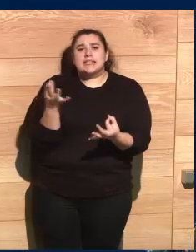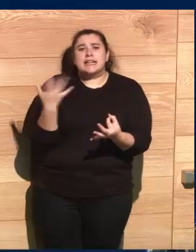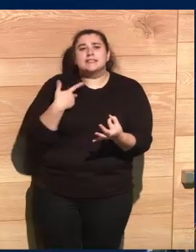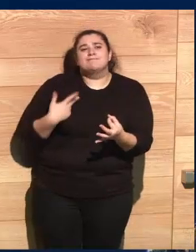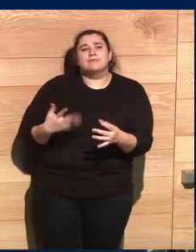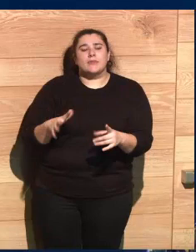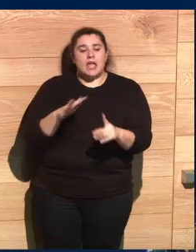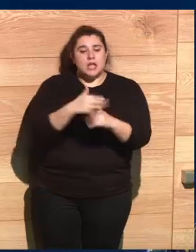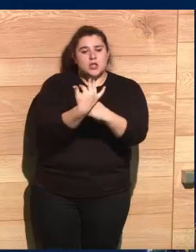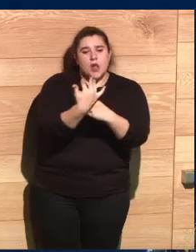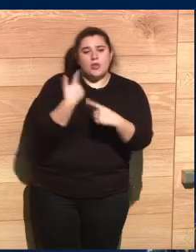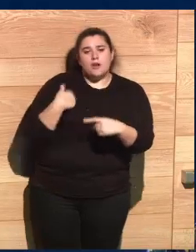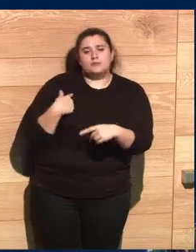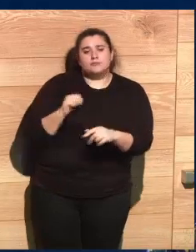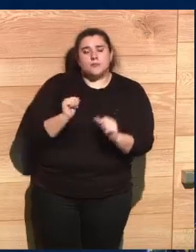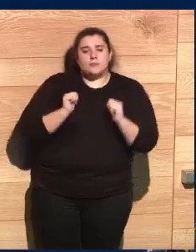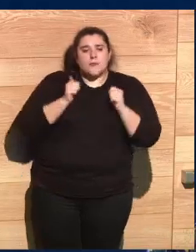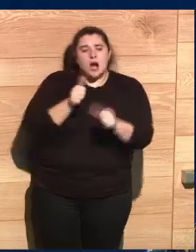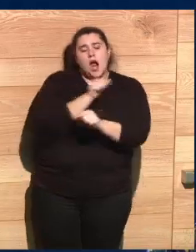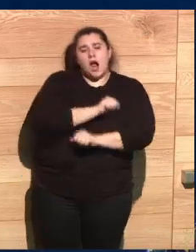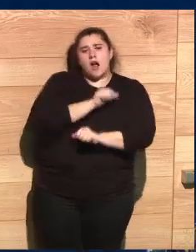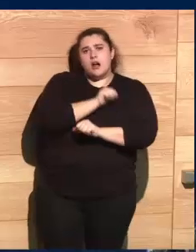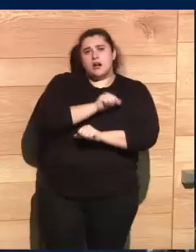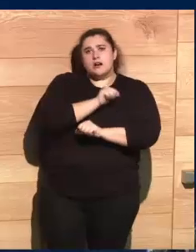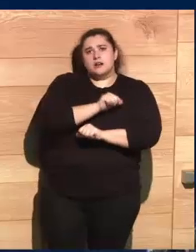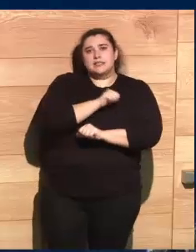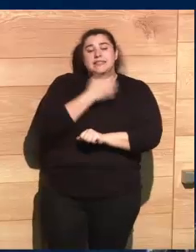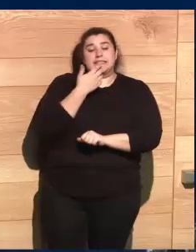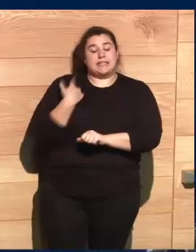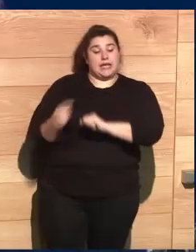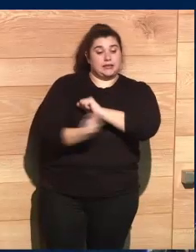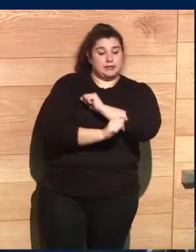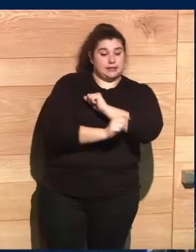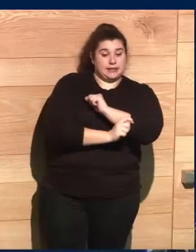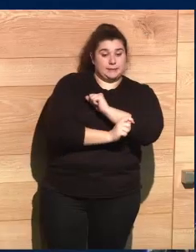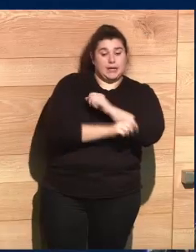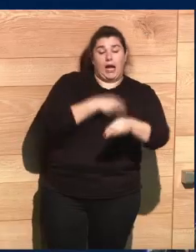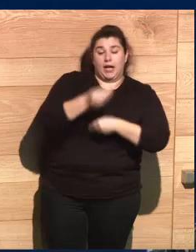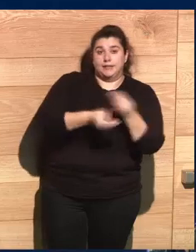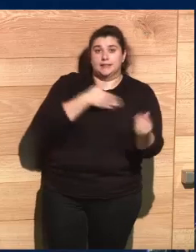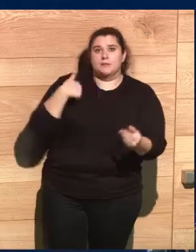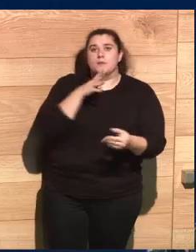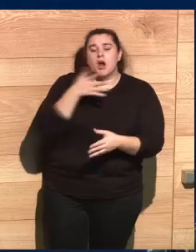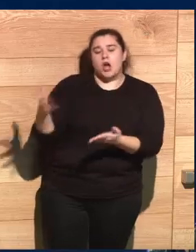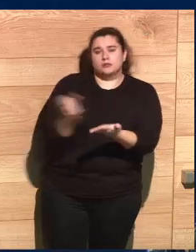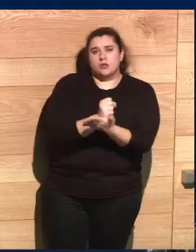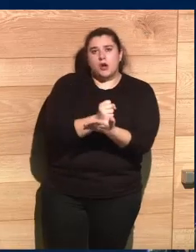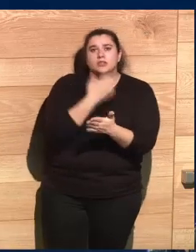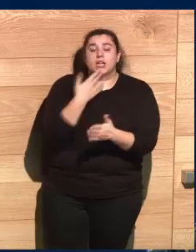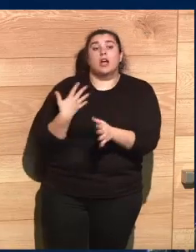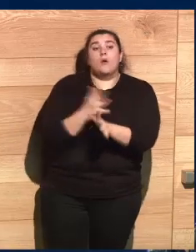tú lo estabas cargando en estos juegos de cinta y si querías hacer trampas, porque todo el mundo que juega videojuegos quiere hacer